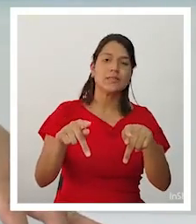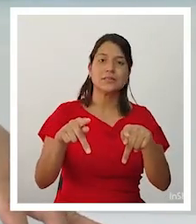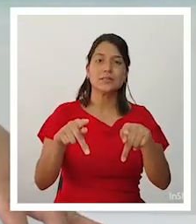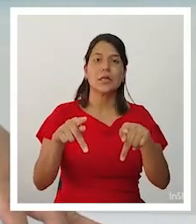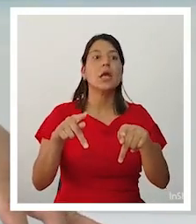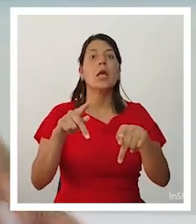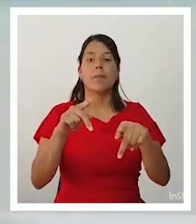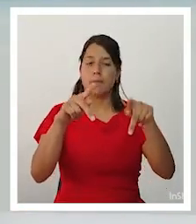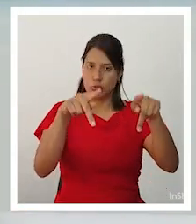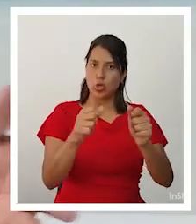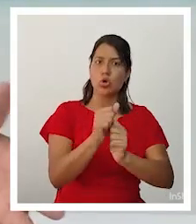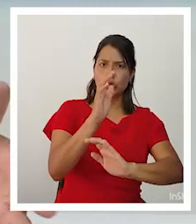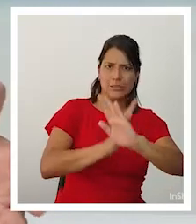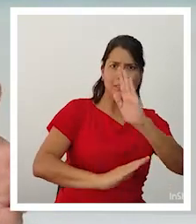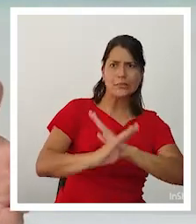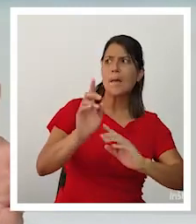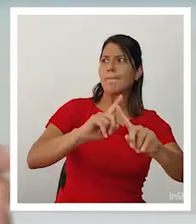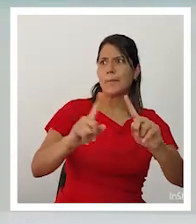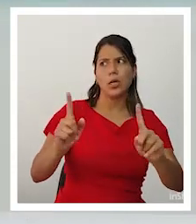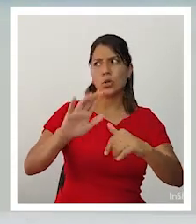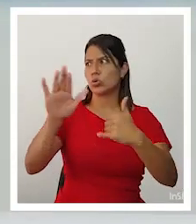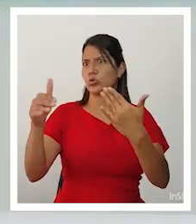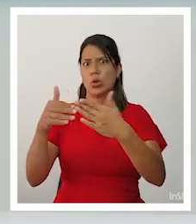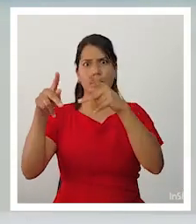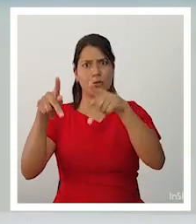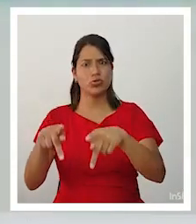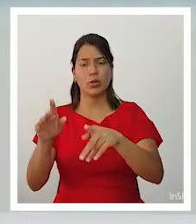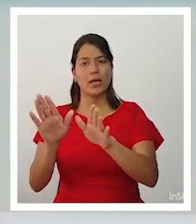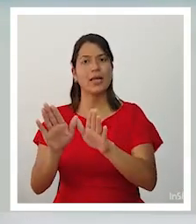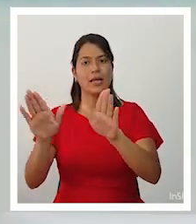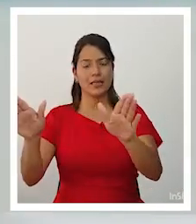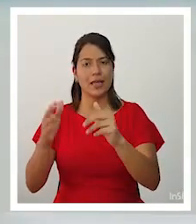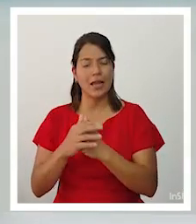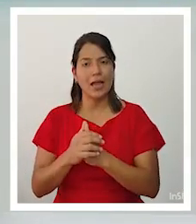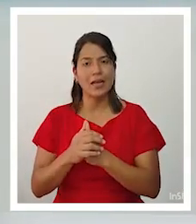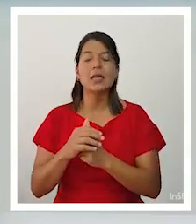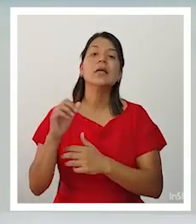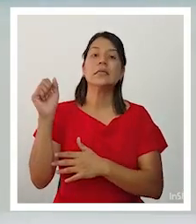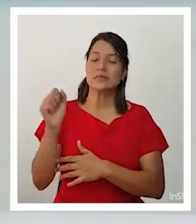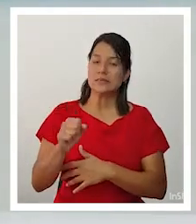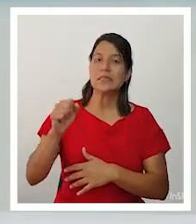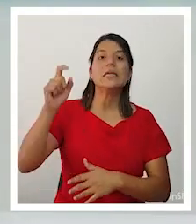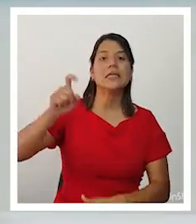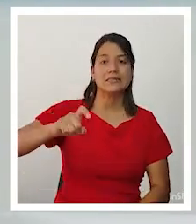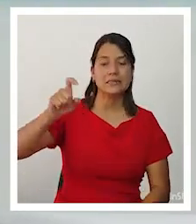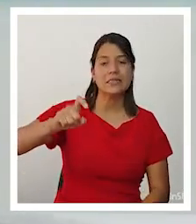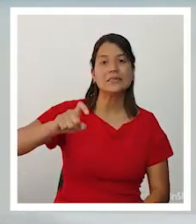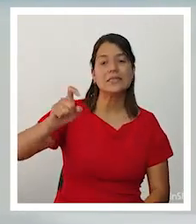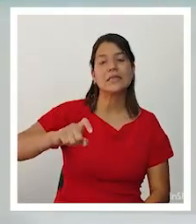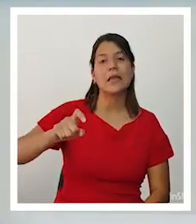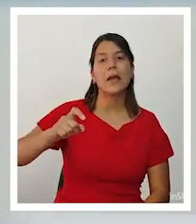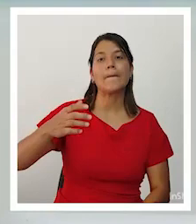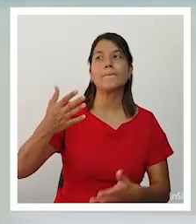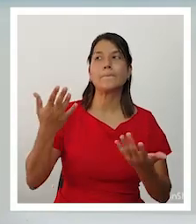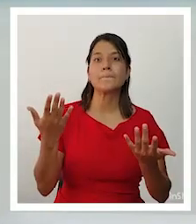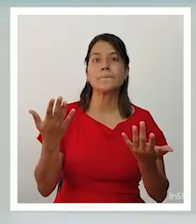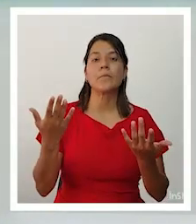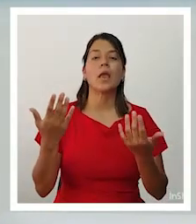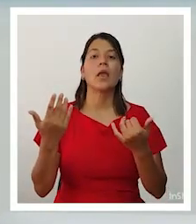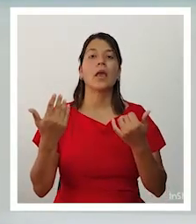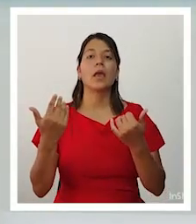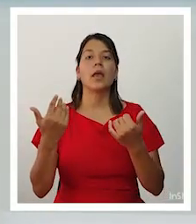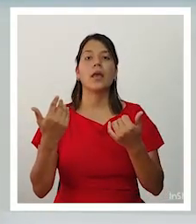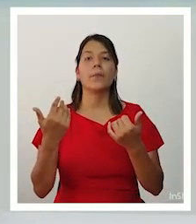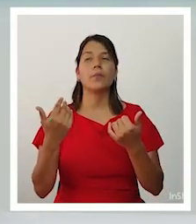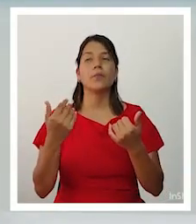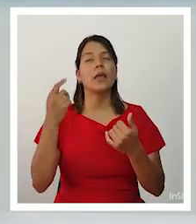con una situación de discapacidad, sino que la población en sí en general, sí requiere de tomar esto